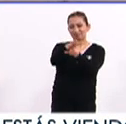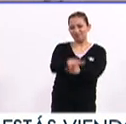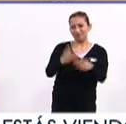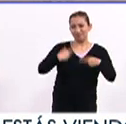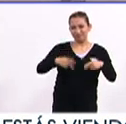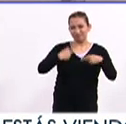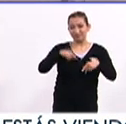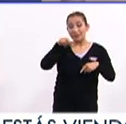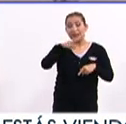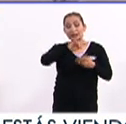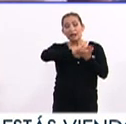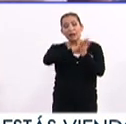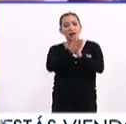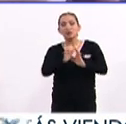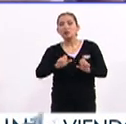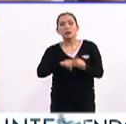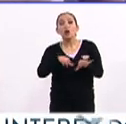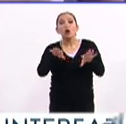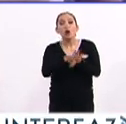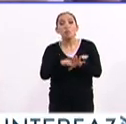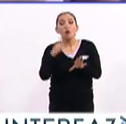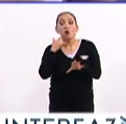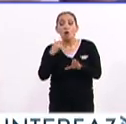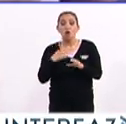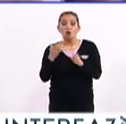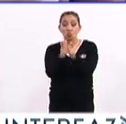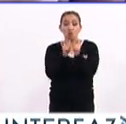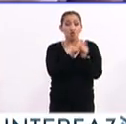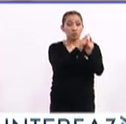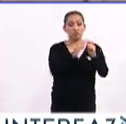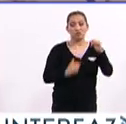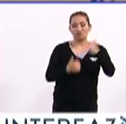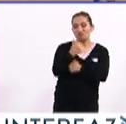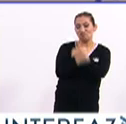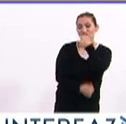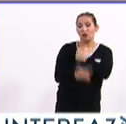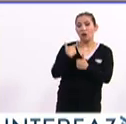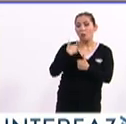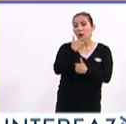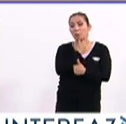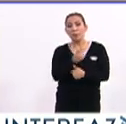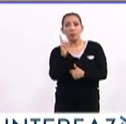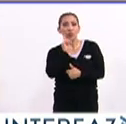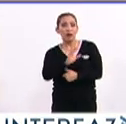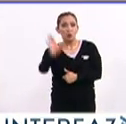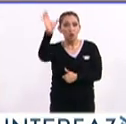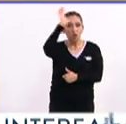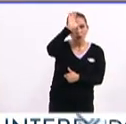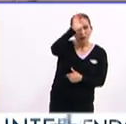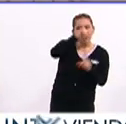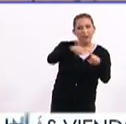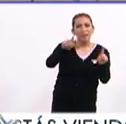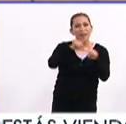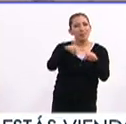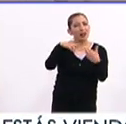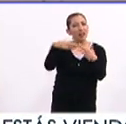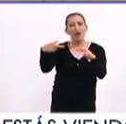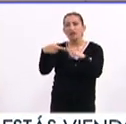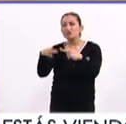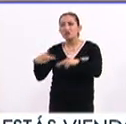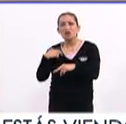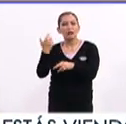que la transformación social se da a través de la lucha de clases y de factores como el género, la cultura, diversos tipos de